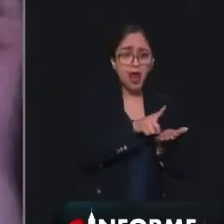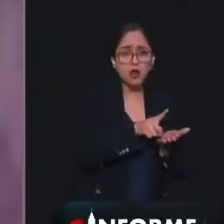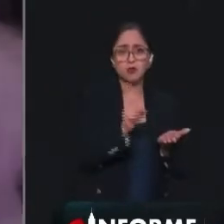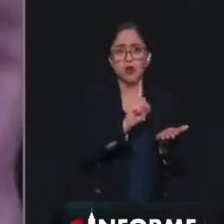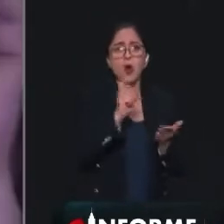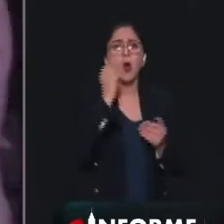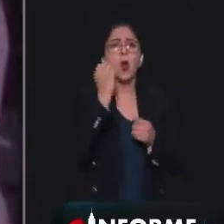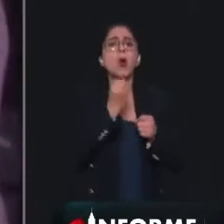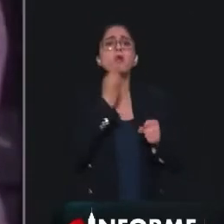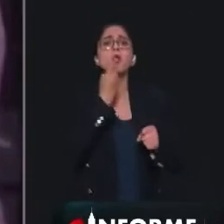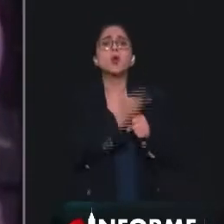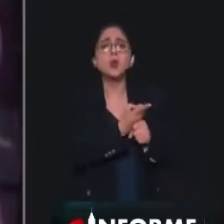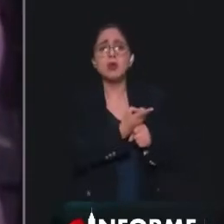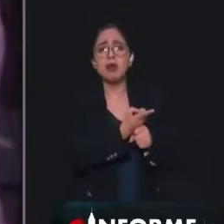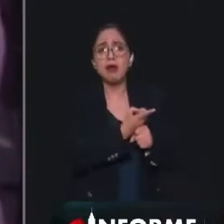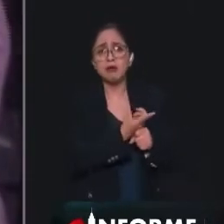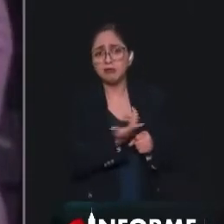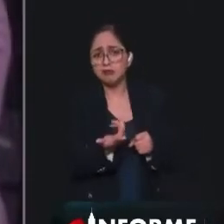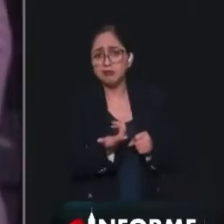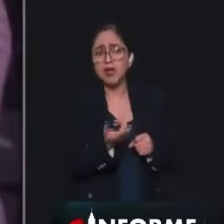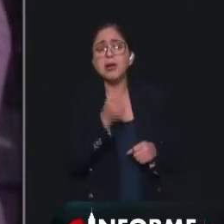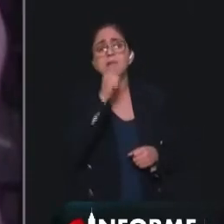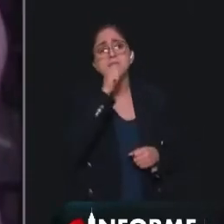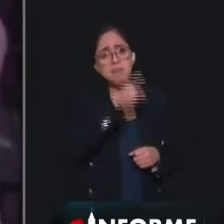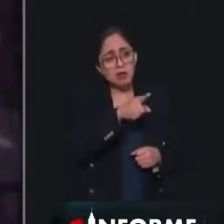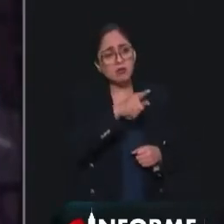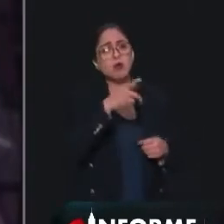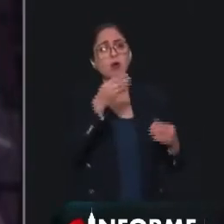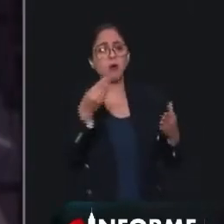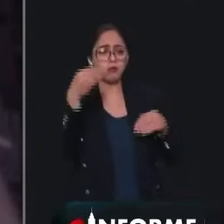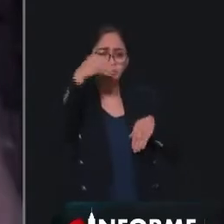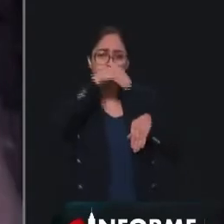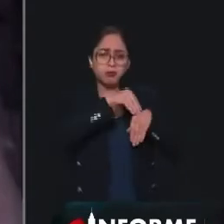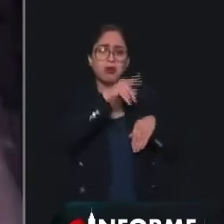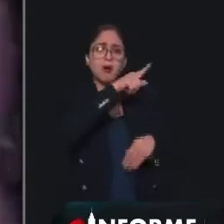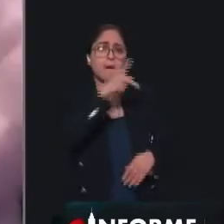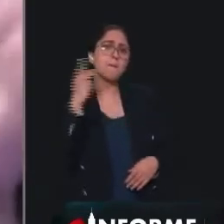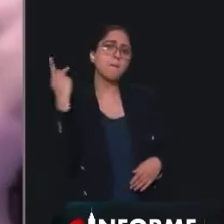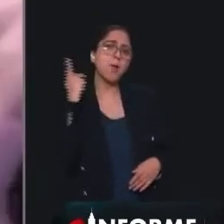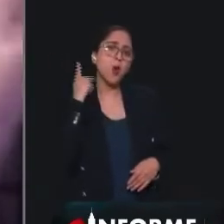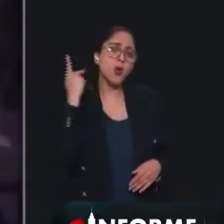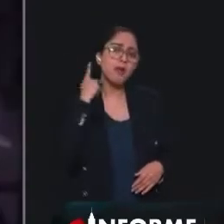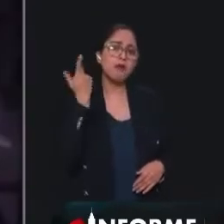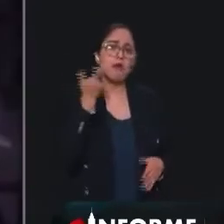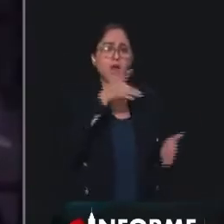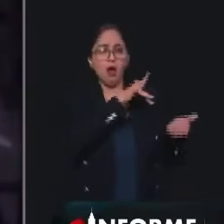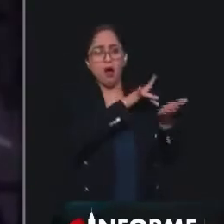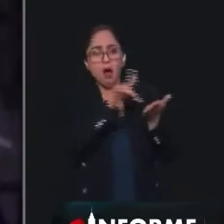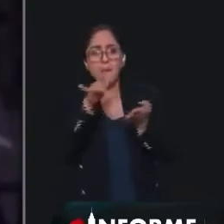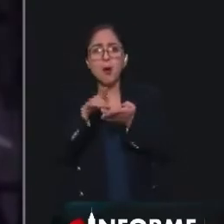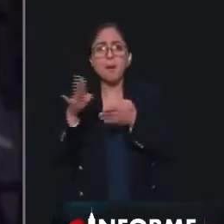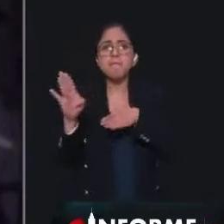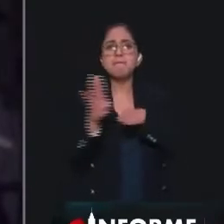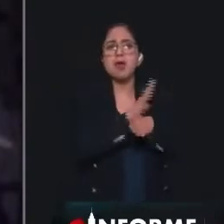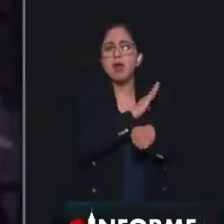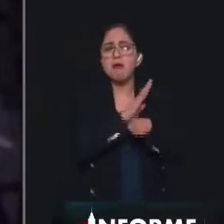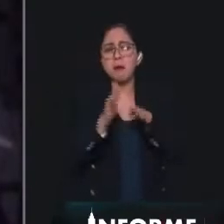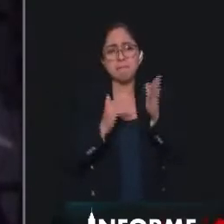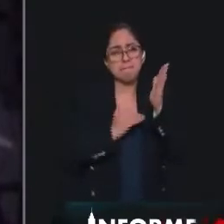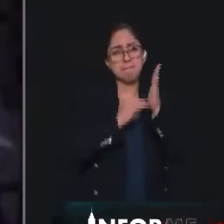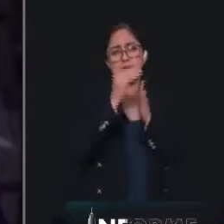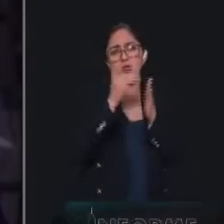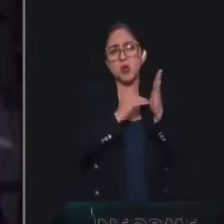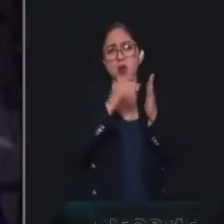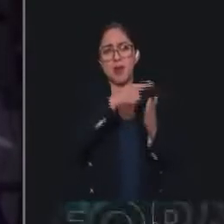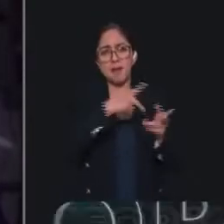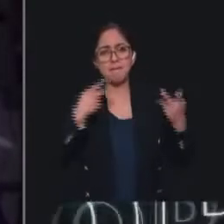en una política de bienestar que ha beneficiado a decenas de millones de personas, en